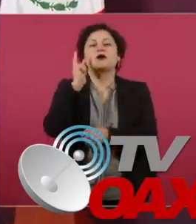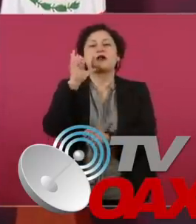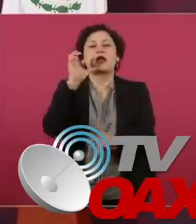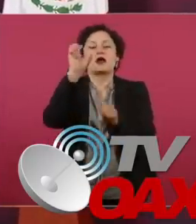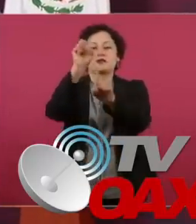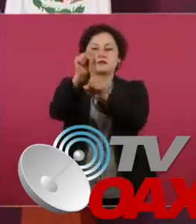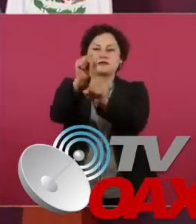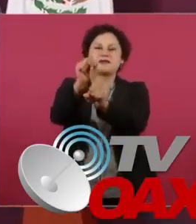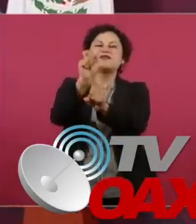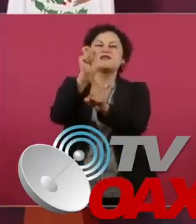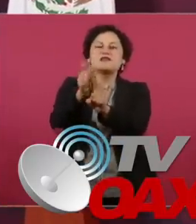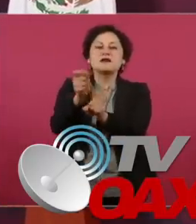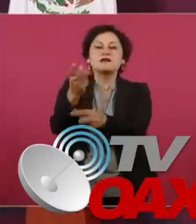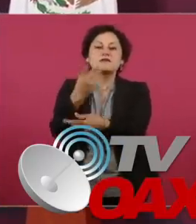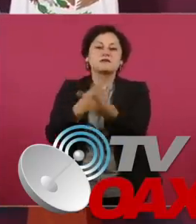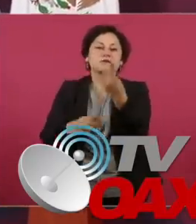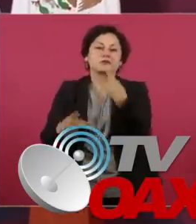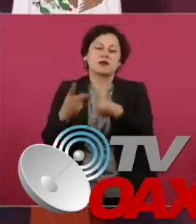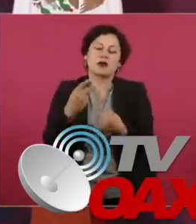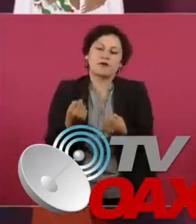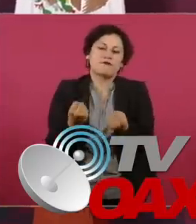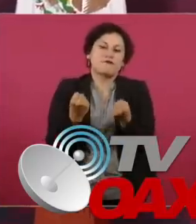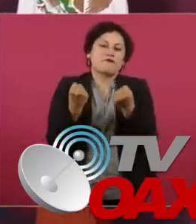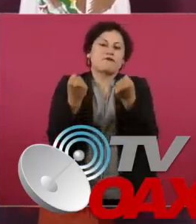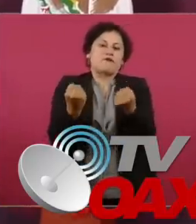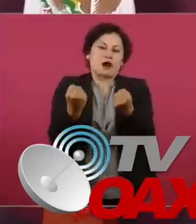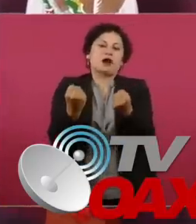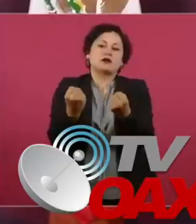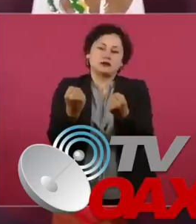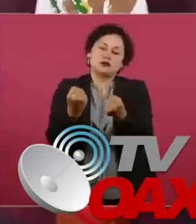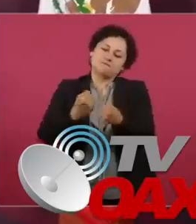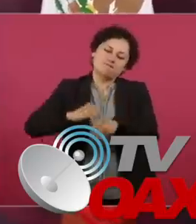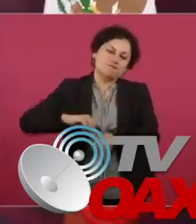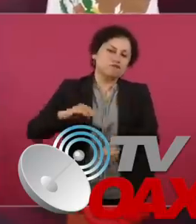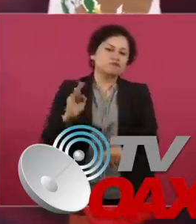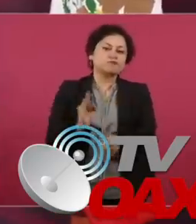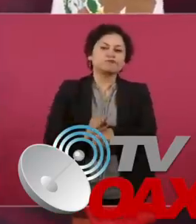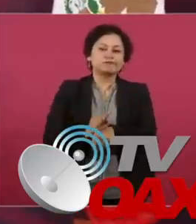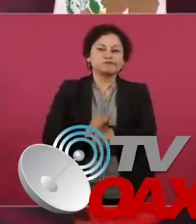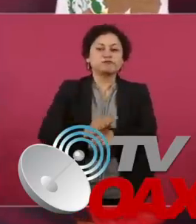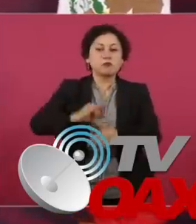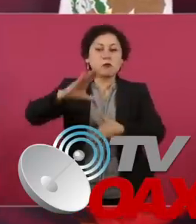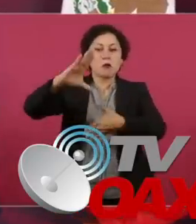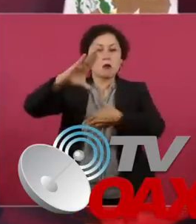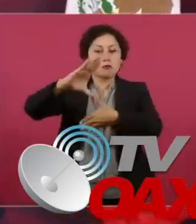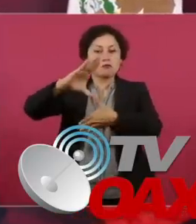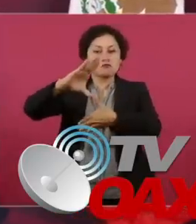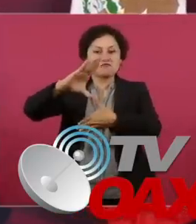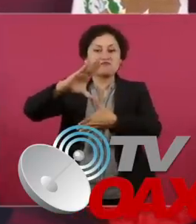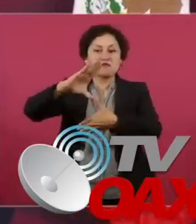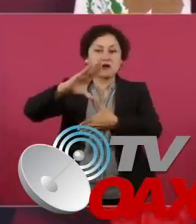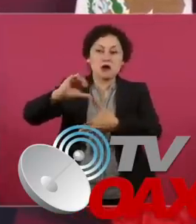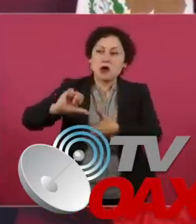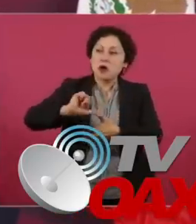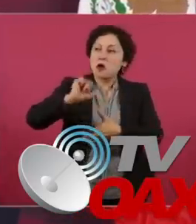se consolida la fortaleza de nuestro continente en el mundo.